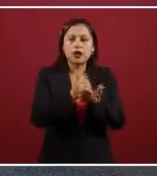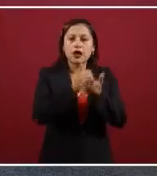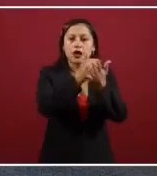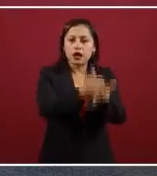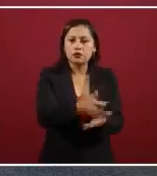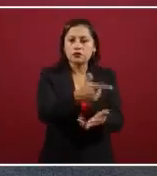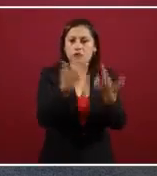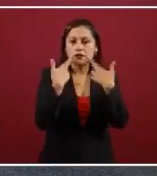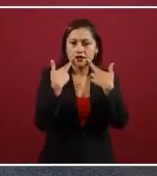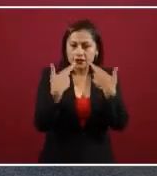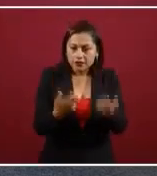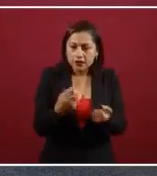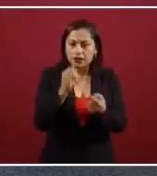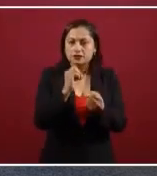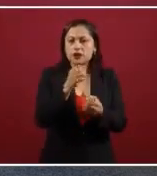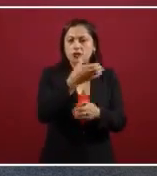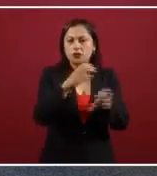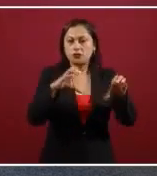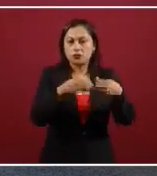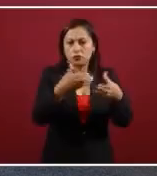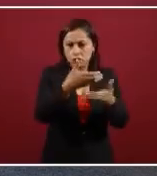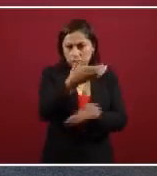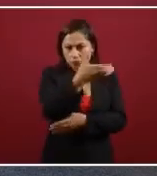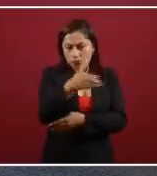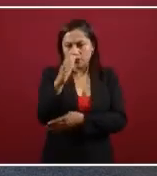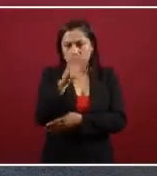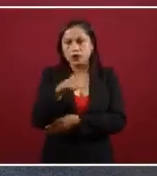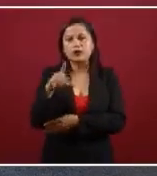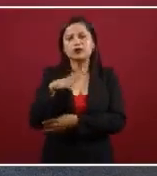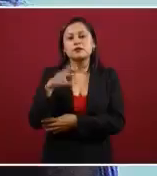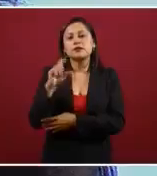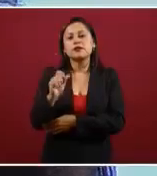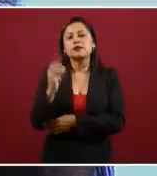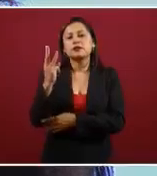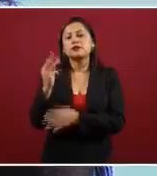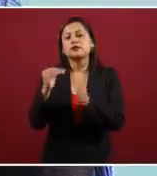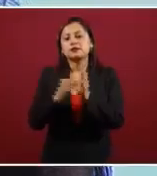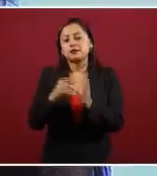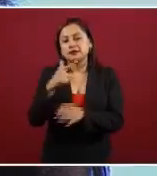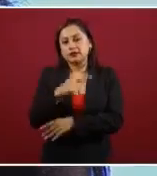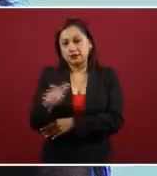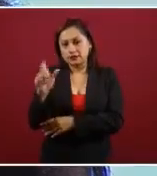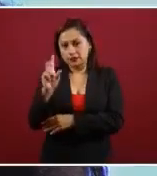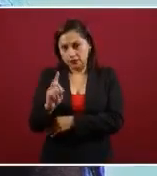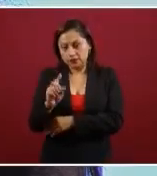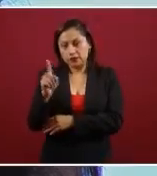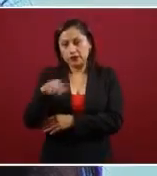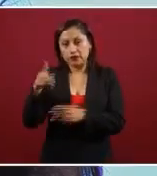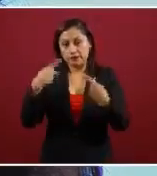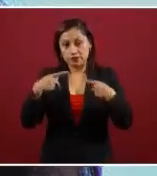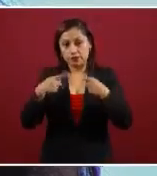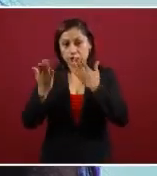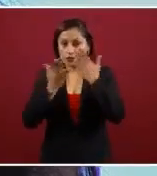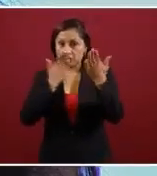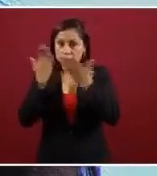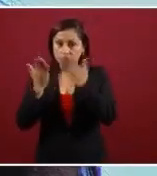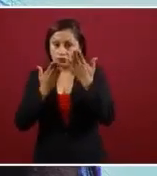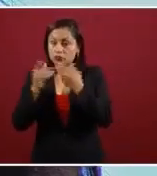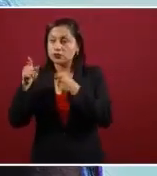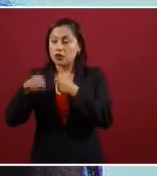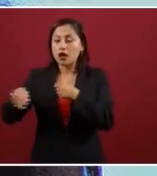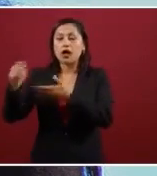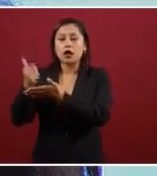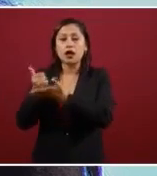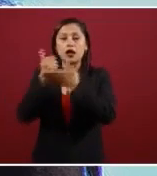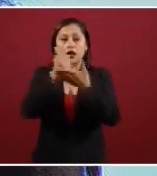que es el relevo generacional. Tenemos a 23.720 becarios vinculados. Estos becarios son